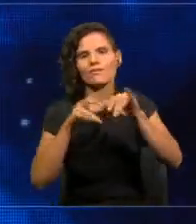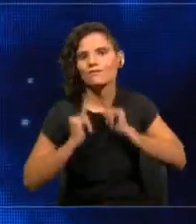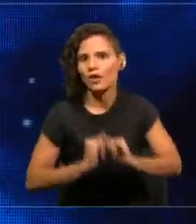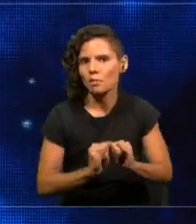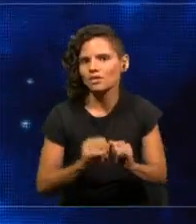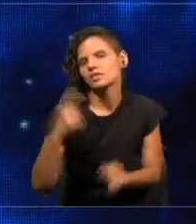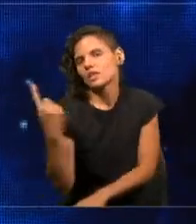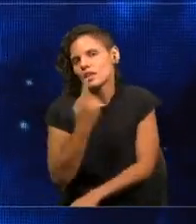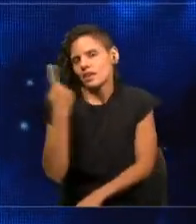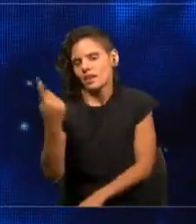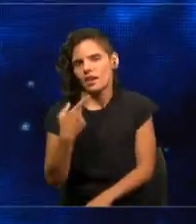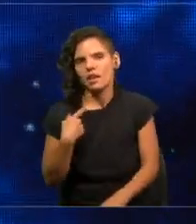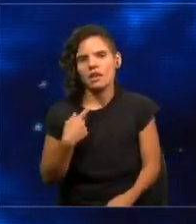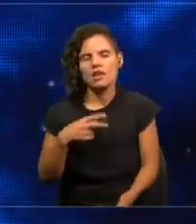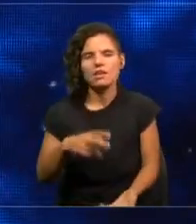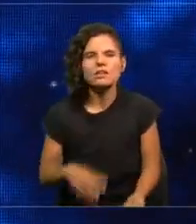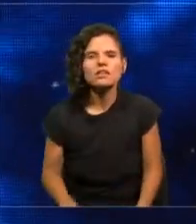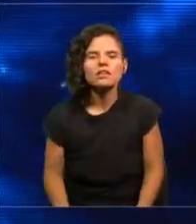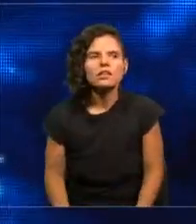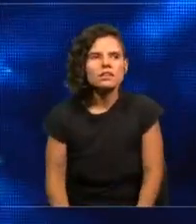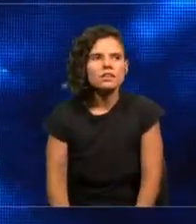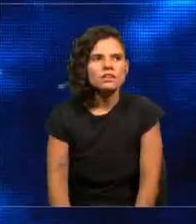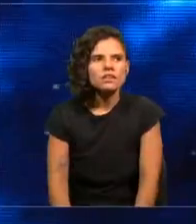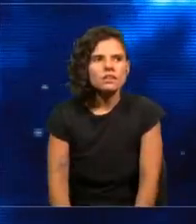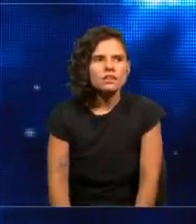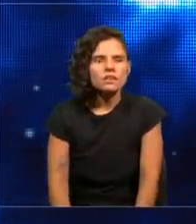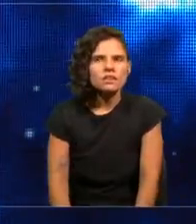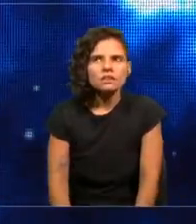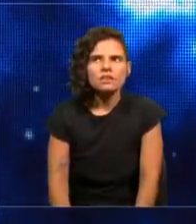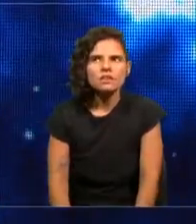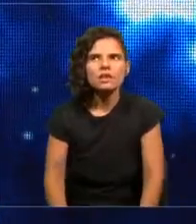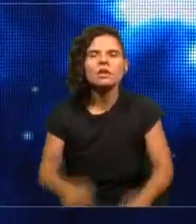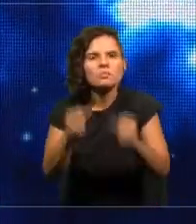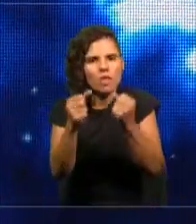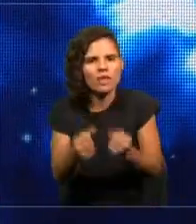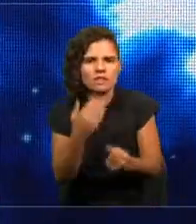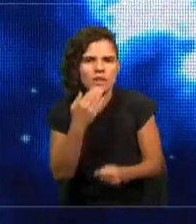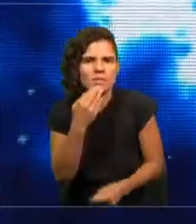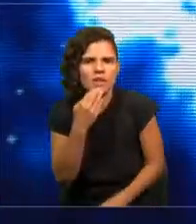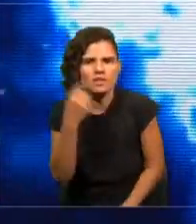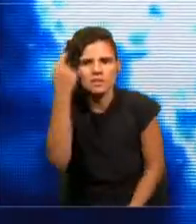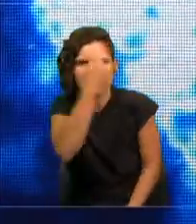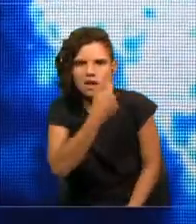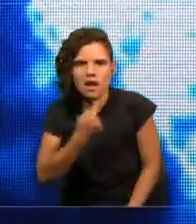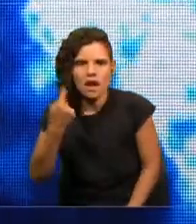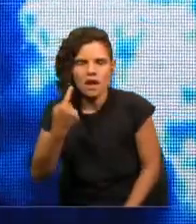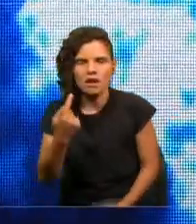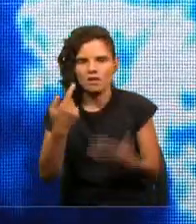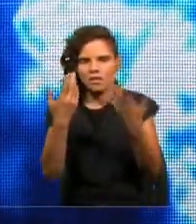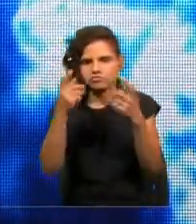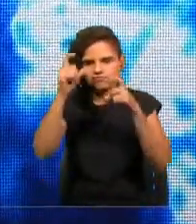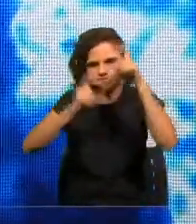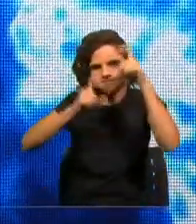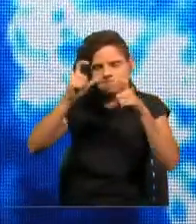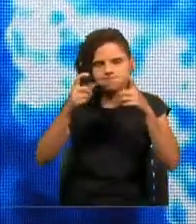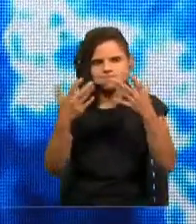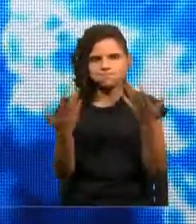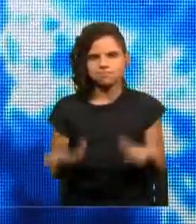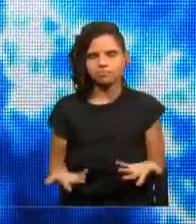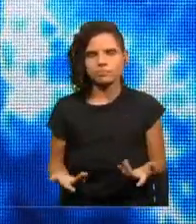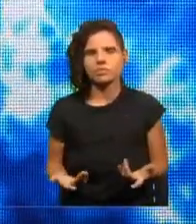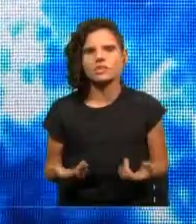incluso pueden llegar a ser los rasgos nuestros rasgos de la cara nuestro rostro y es